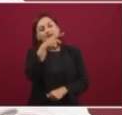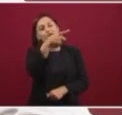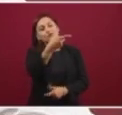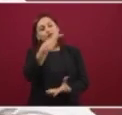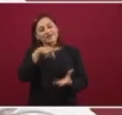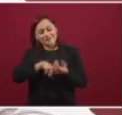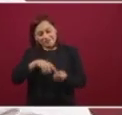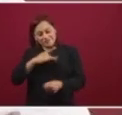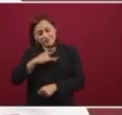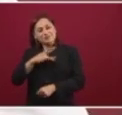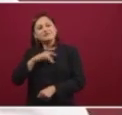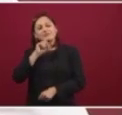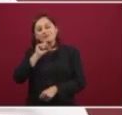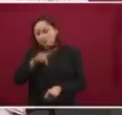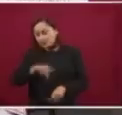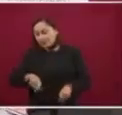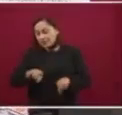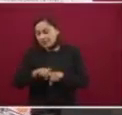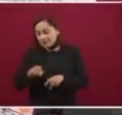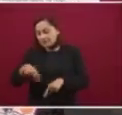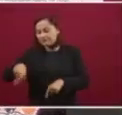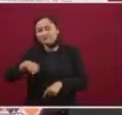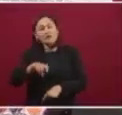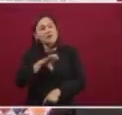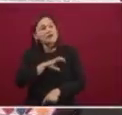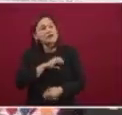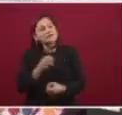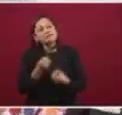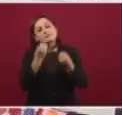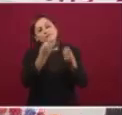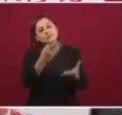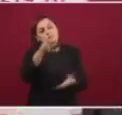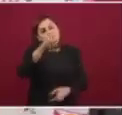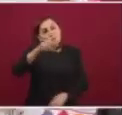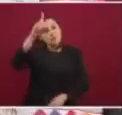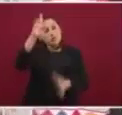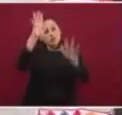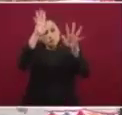de Metlatónoc. Muchas gracias. Dios lo bendiga.